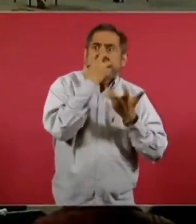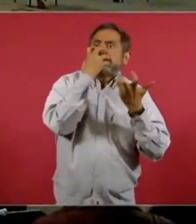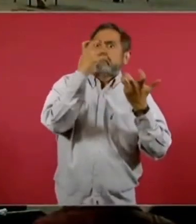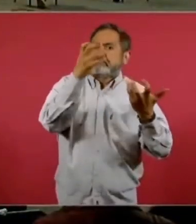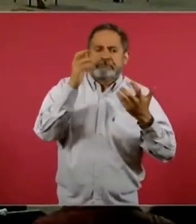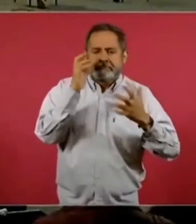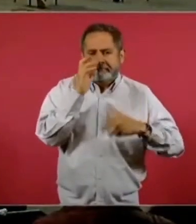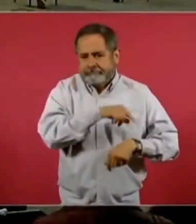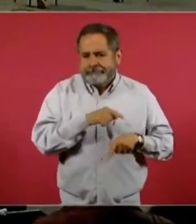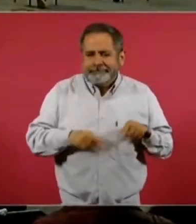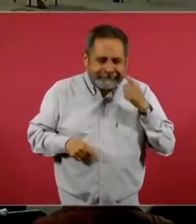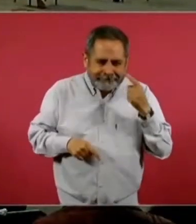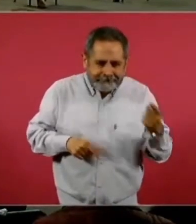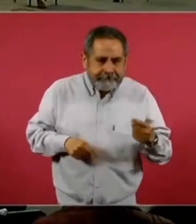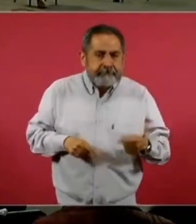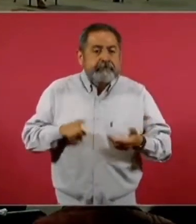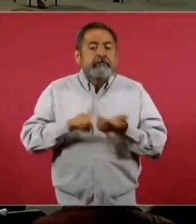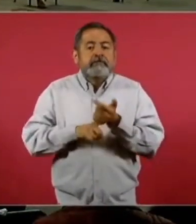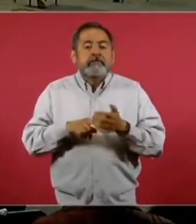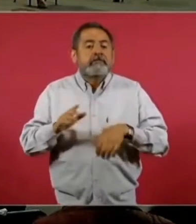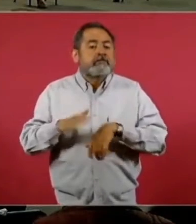de su pantalla, porque